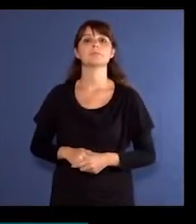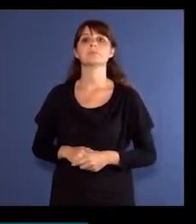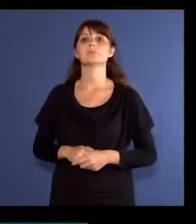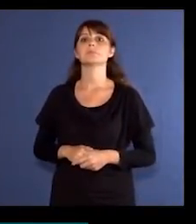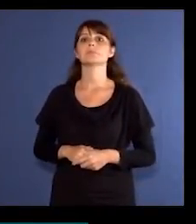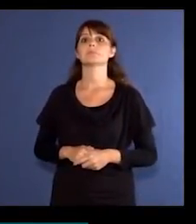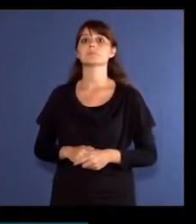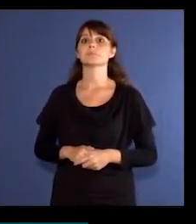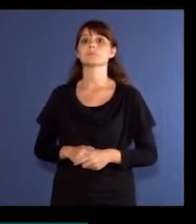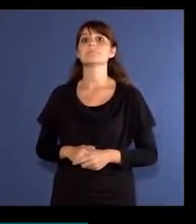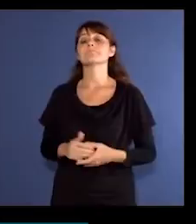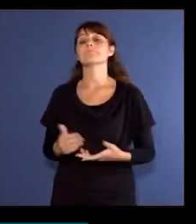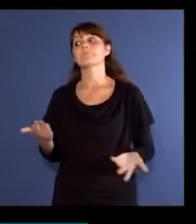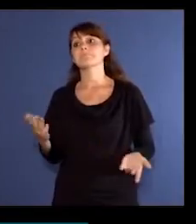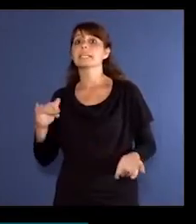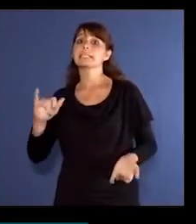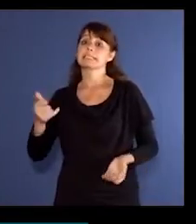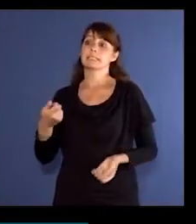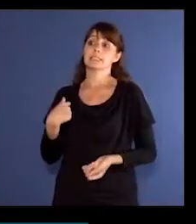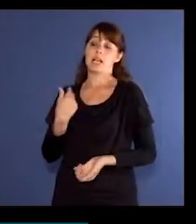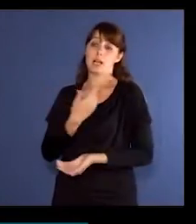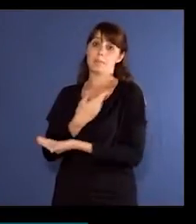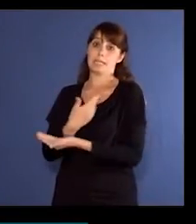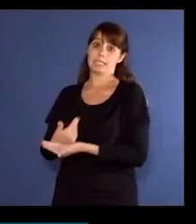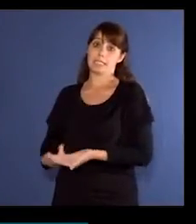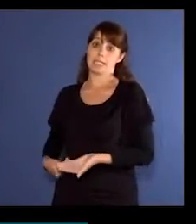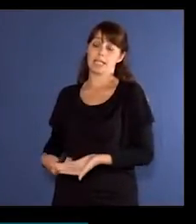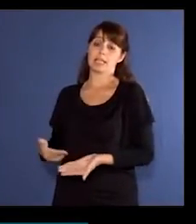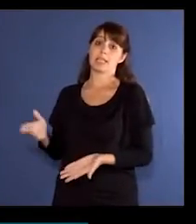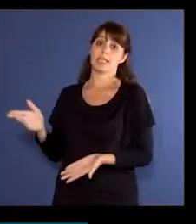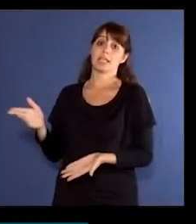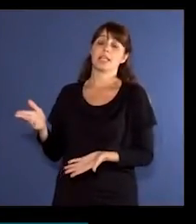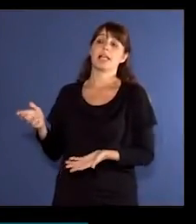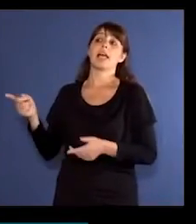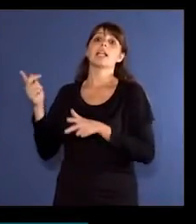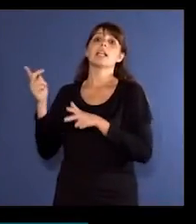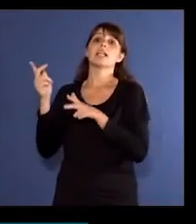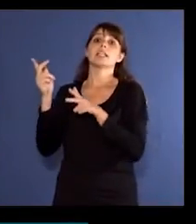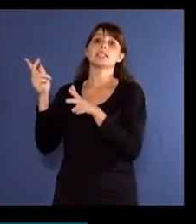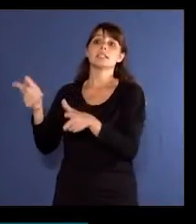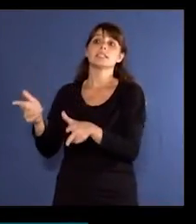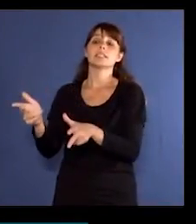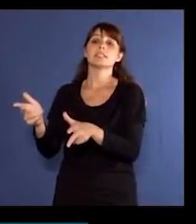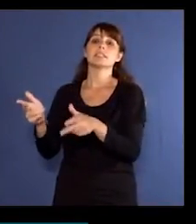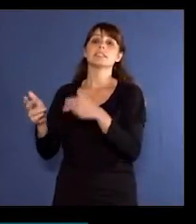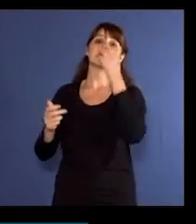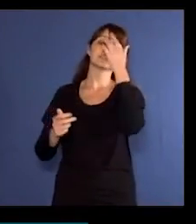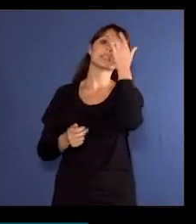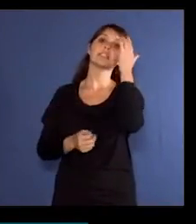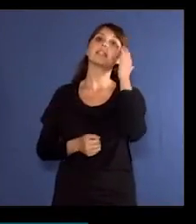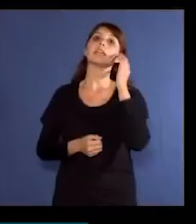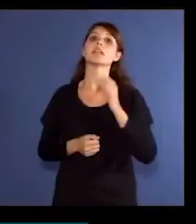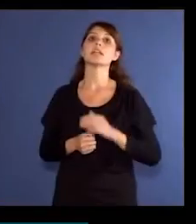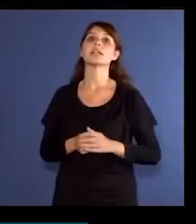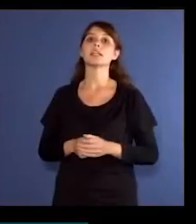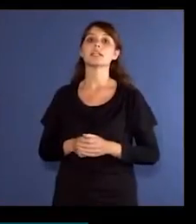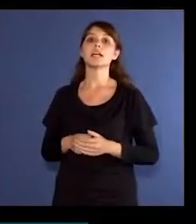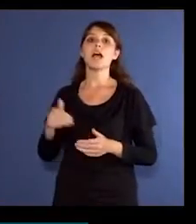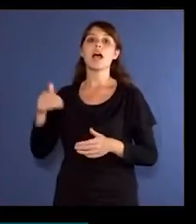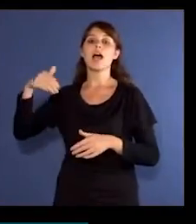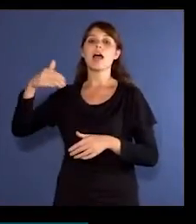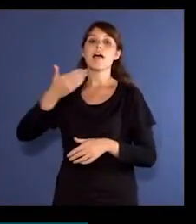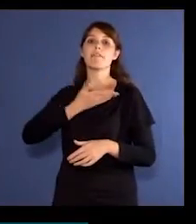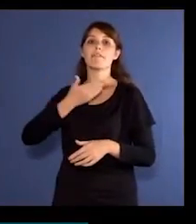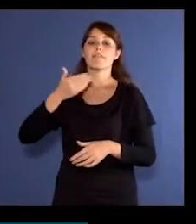darle un crédito al presidente, en esto es así, cuando dice que no le están imponiendo una agenda, también es verdad